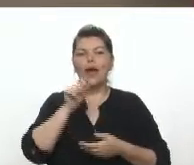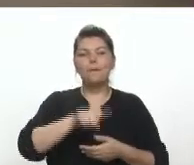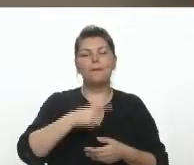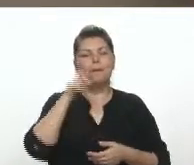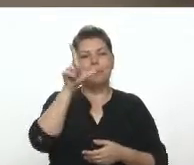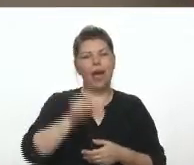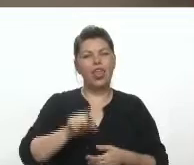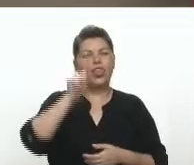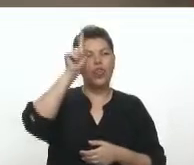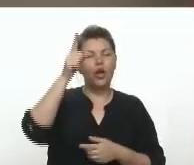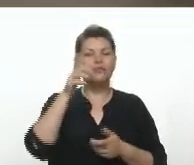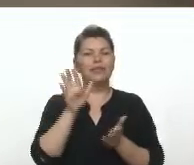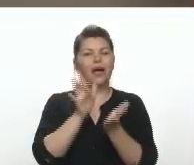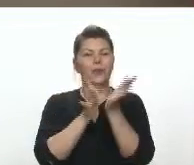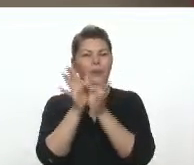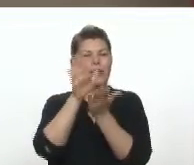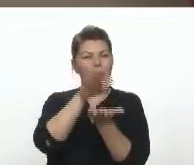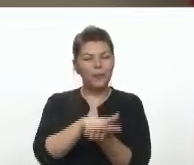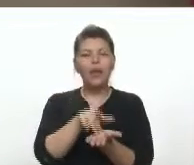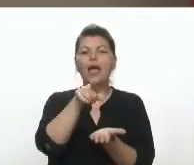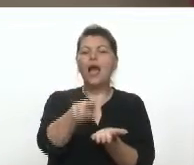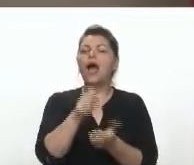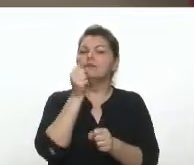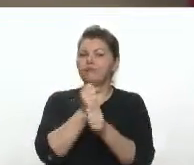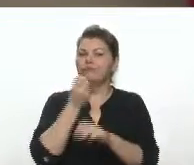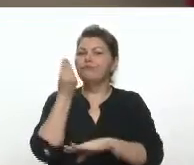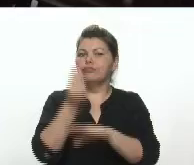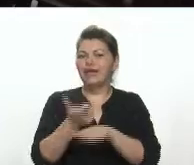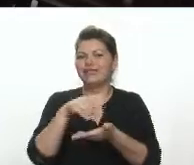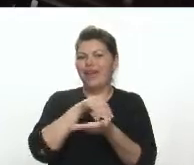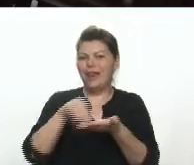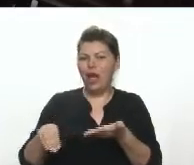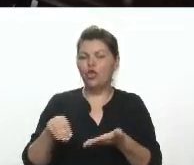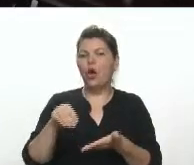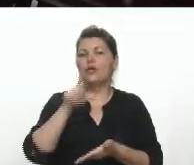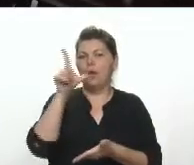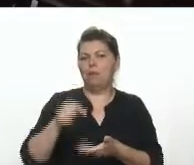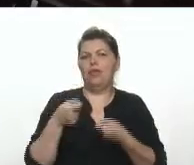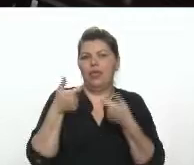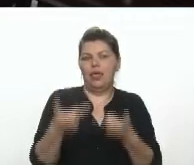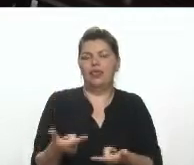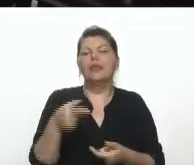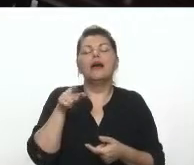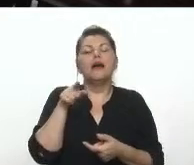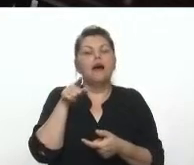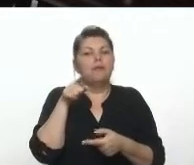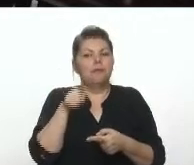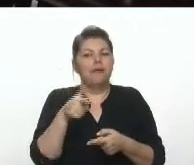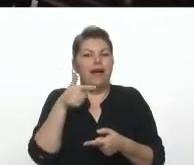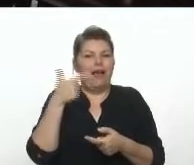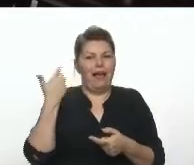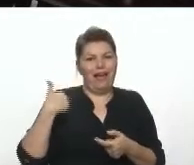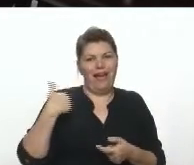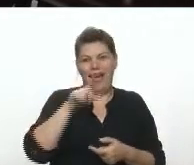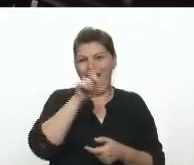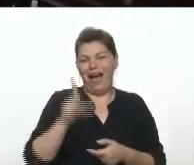desempeñar debidamente el cargo de senador que ella os ha confiado para el Congreso Legislativo Federal de la Nación Argentina y obrar en